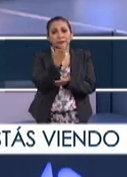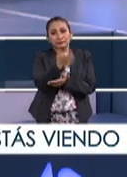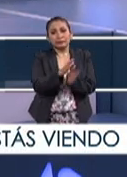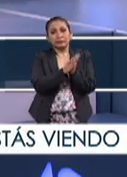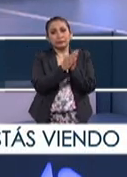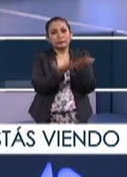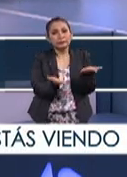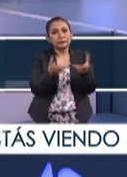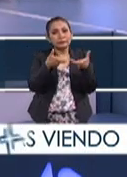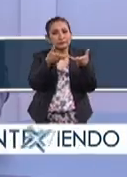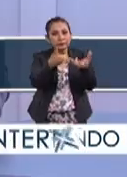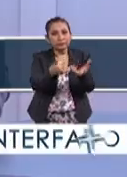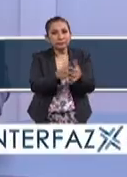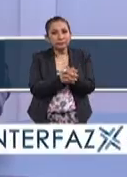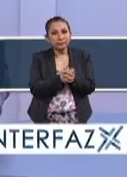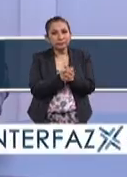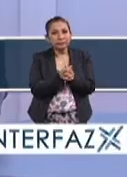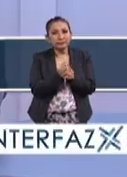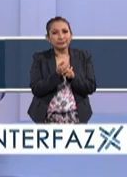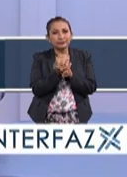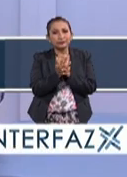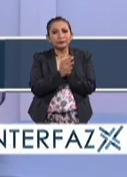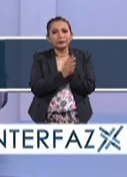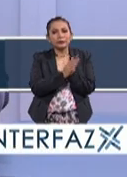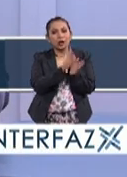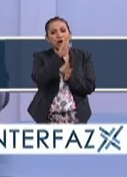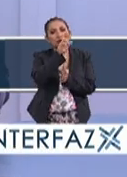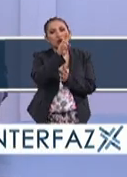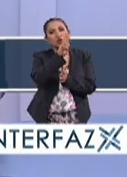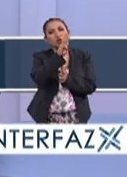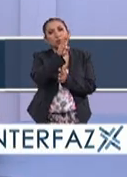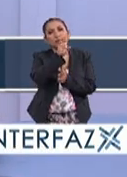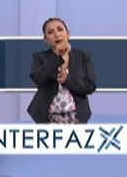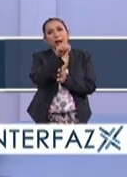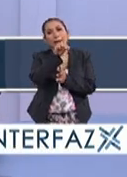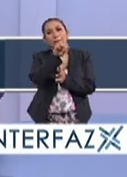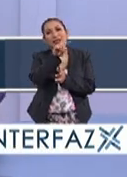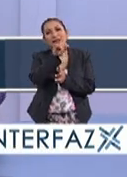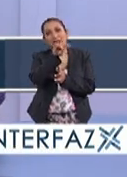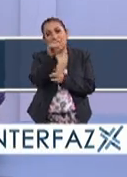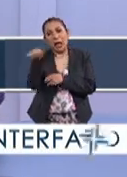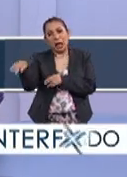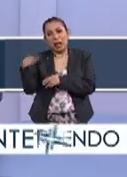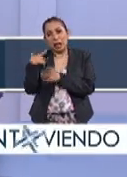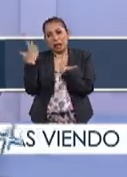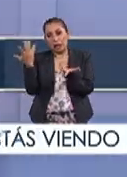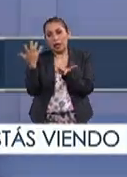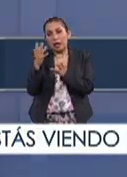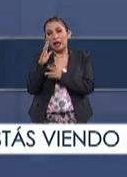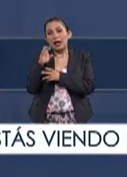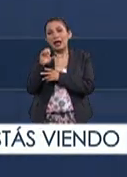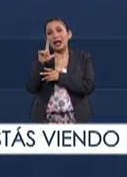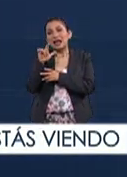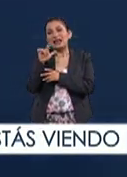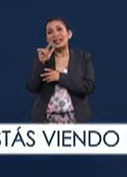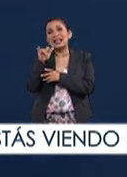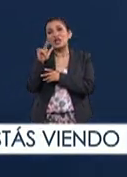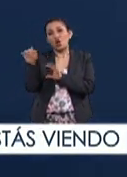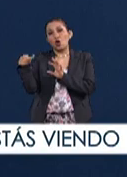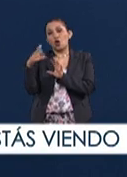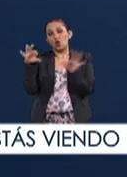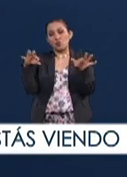el libro está en la calle, es Rubén Mendieta, el editor de Ediciones del Lirio, porque es una